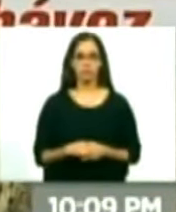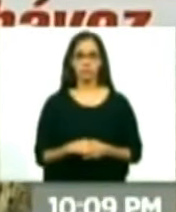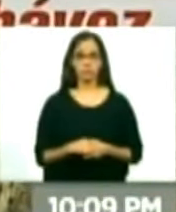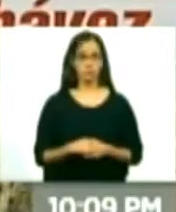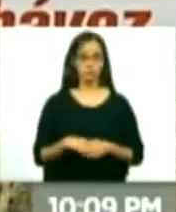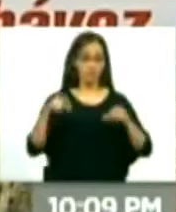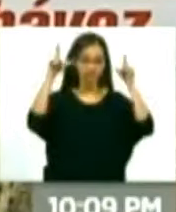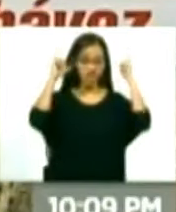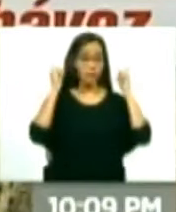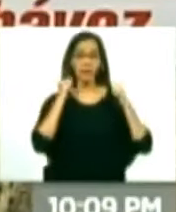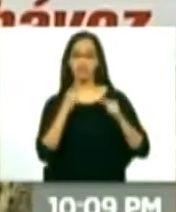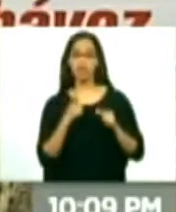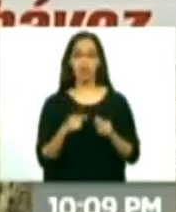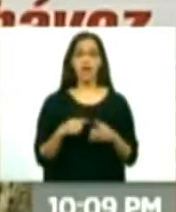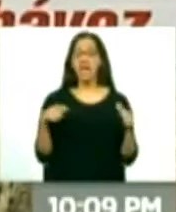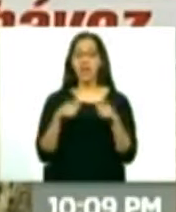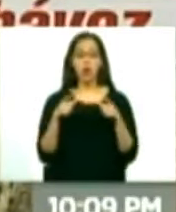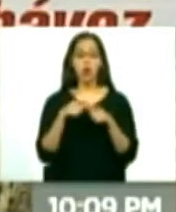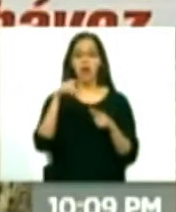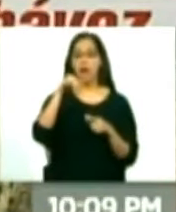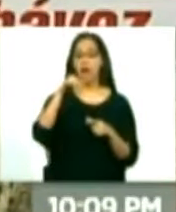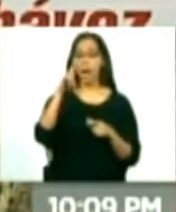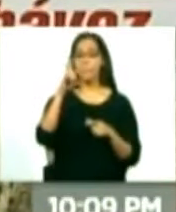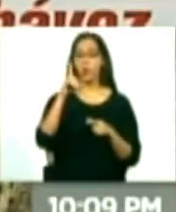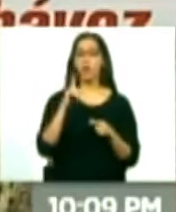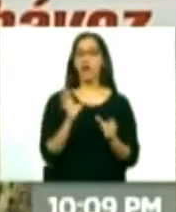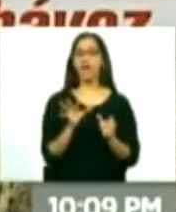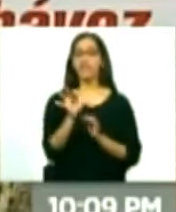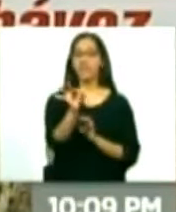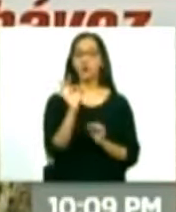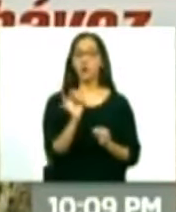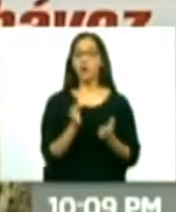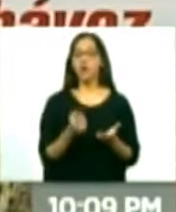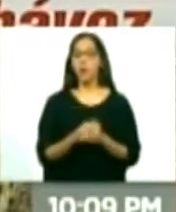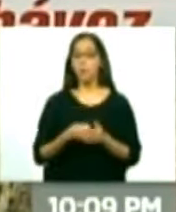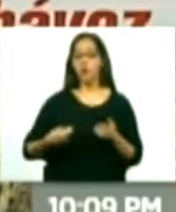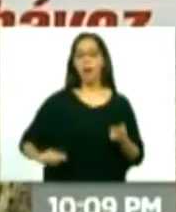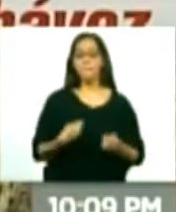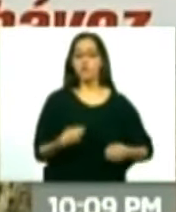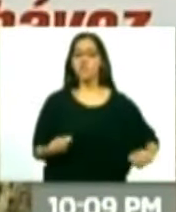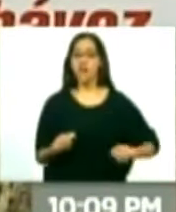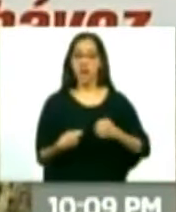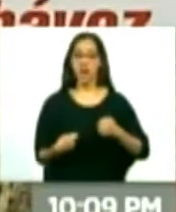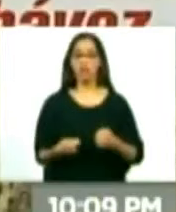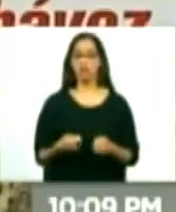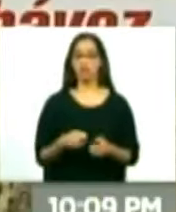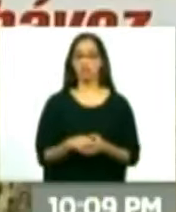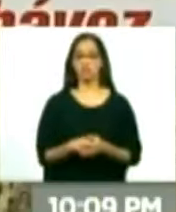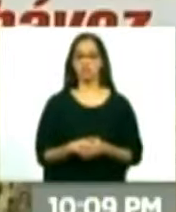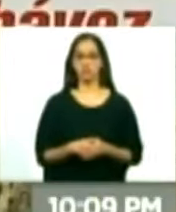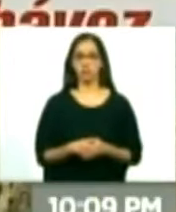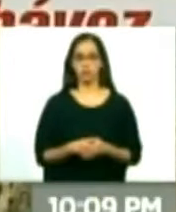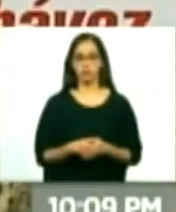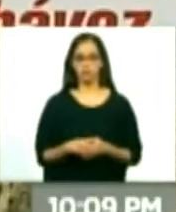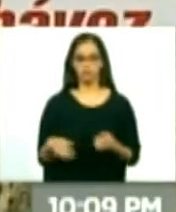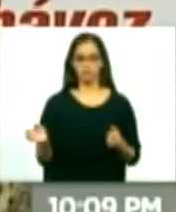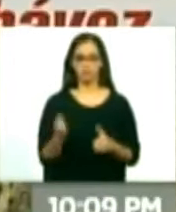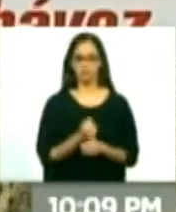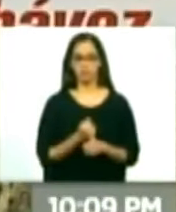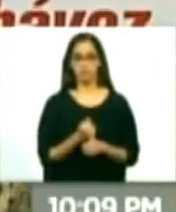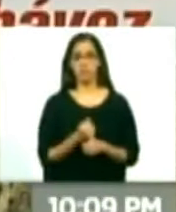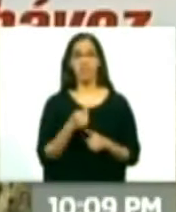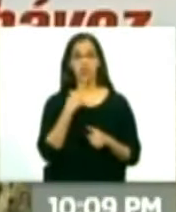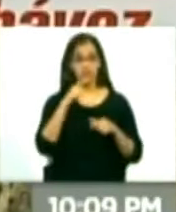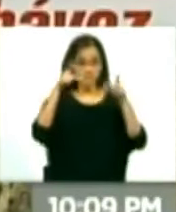Ledesma decía, en las reuniones de la MUC hay que poner un detector de metales por las puñaladas que se dan. Imagínense ustedes. Decía